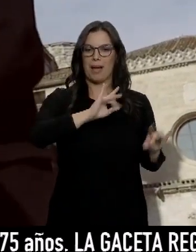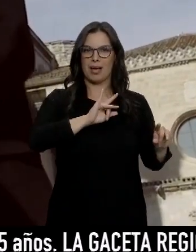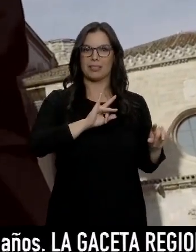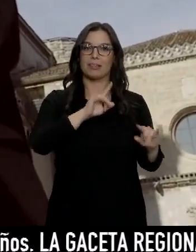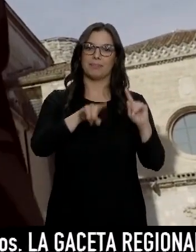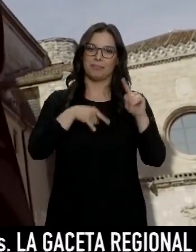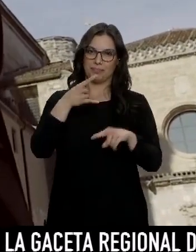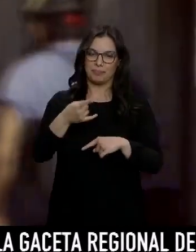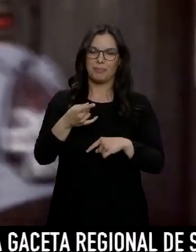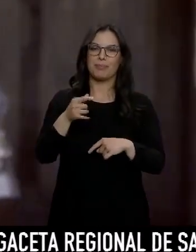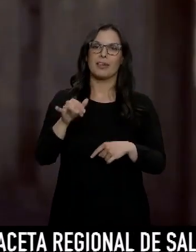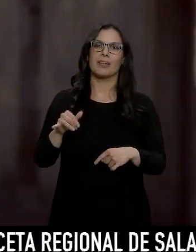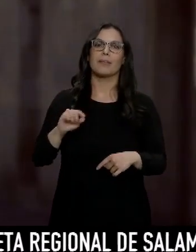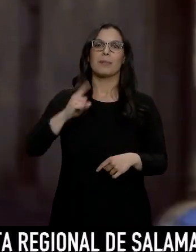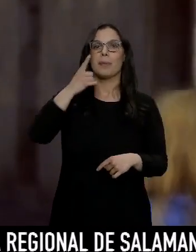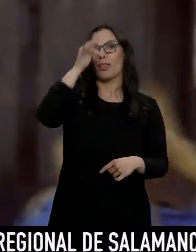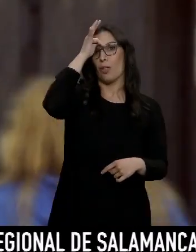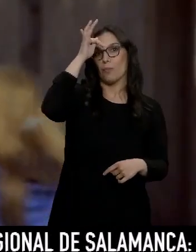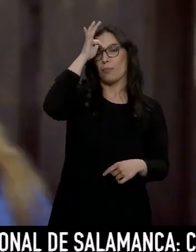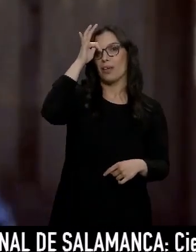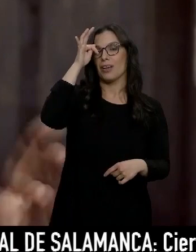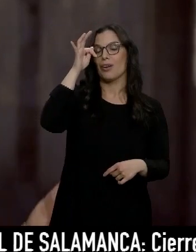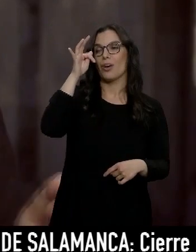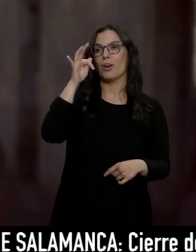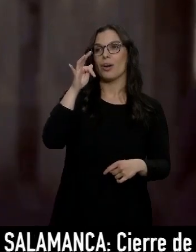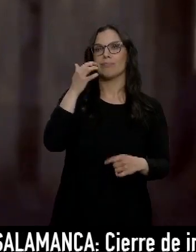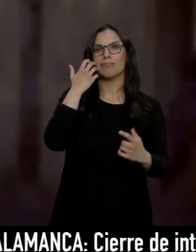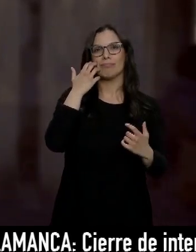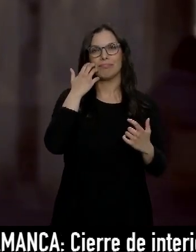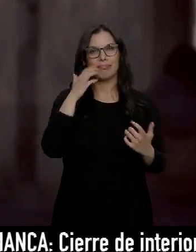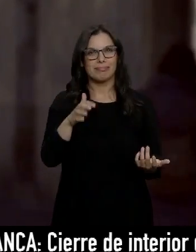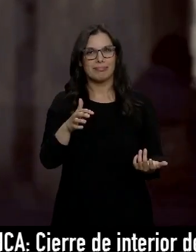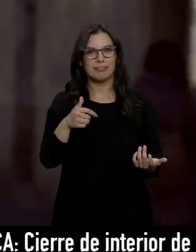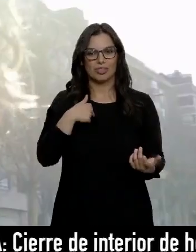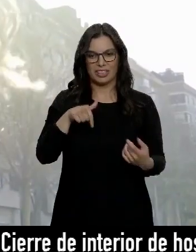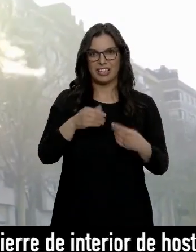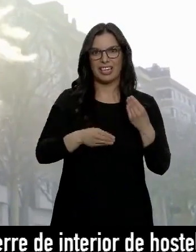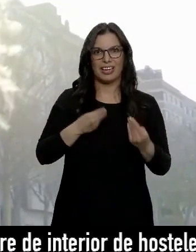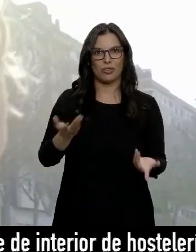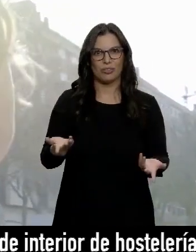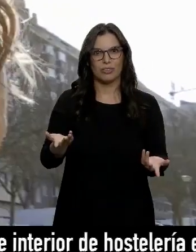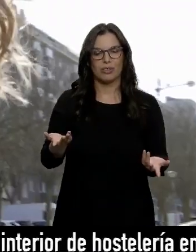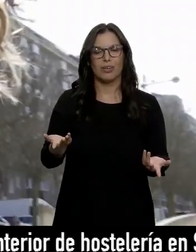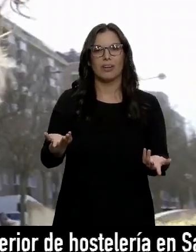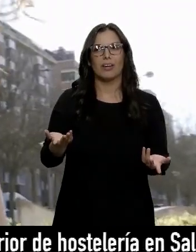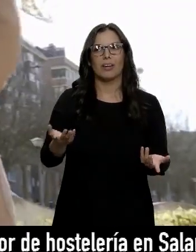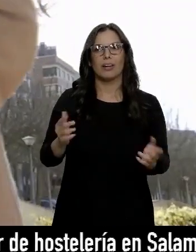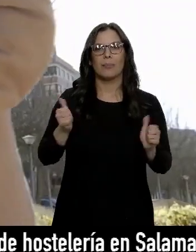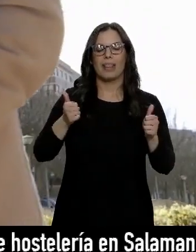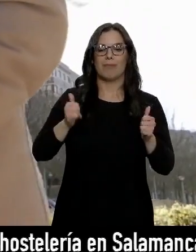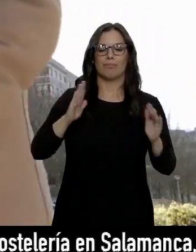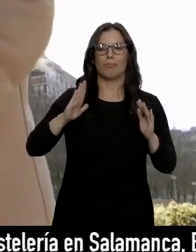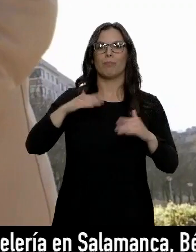parada. El primer domingo es ese factor de extrañeza que dices, ¿qué hago yo aquí? Entonces llega la